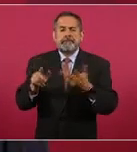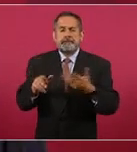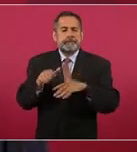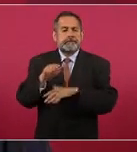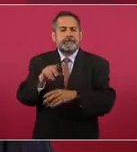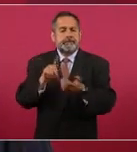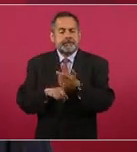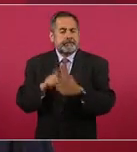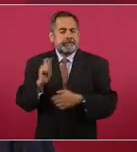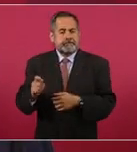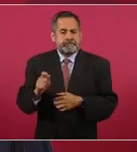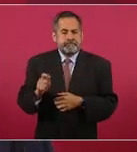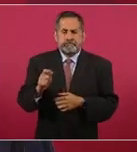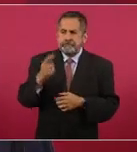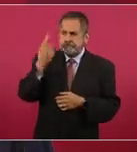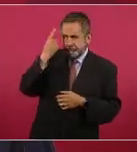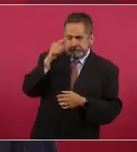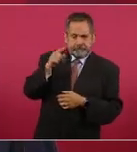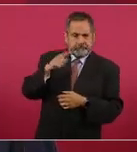asuntos de integración,